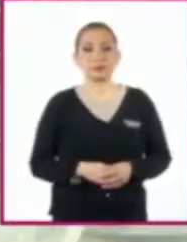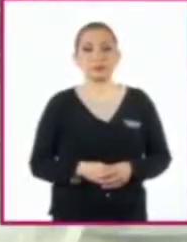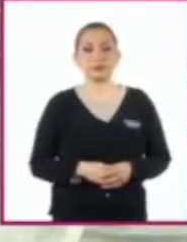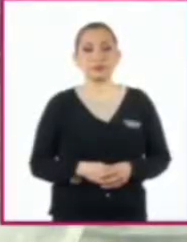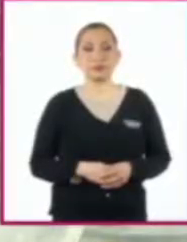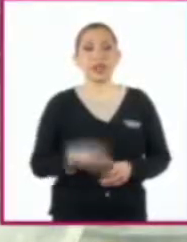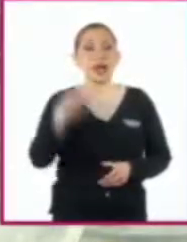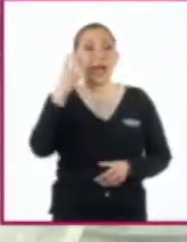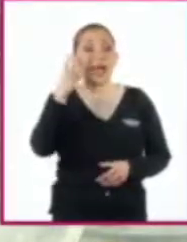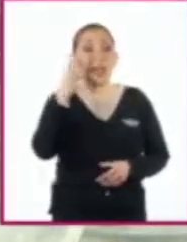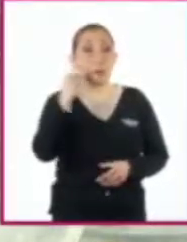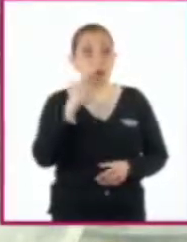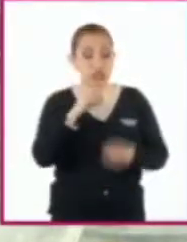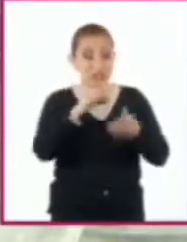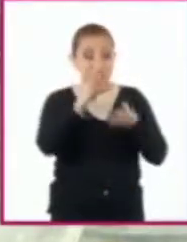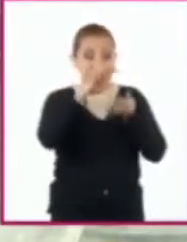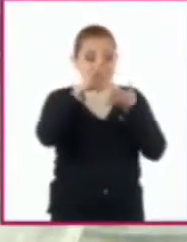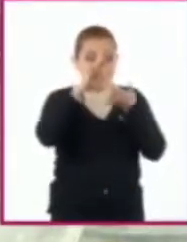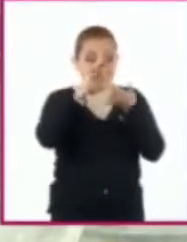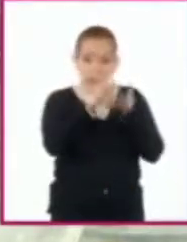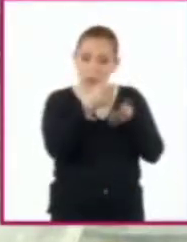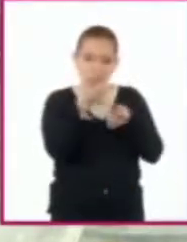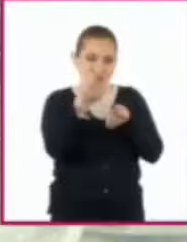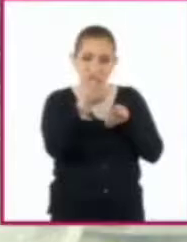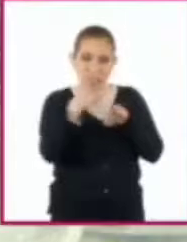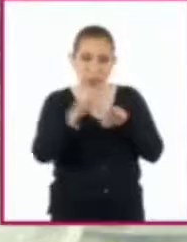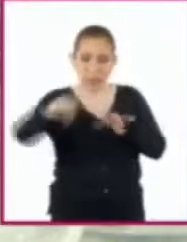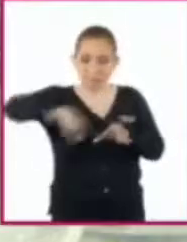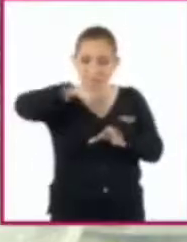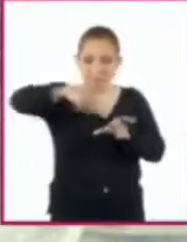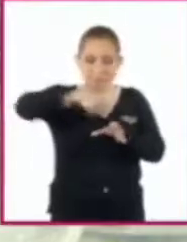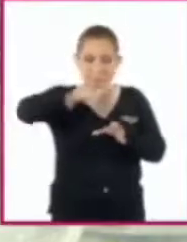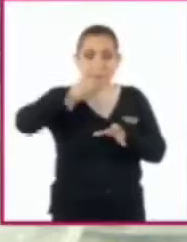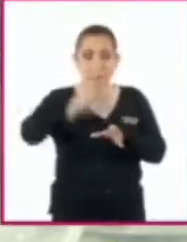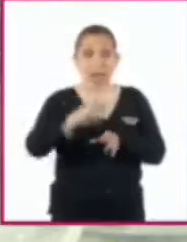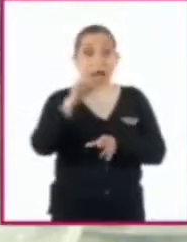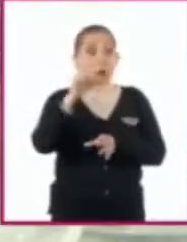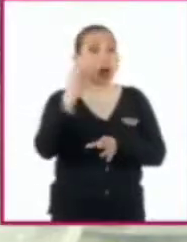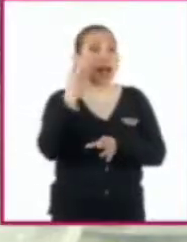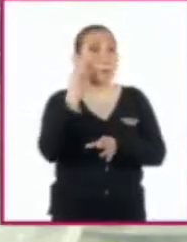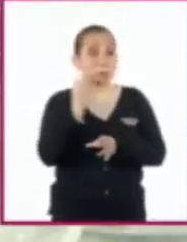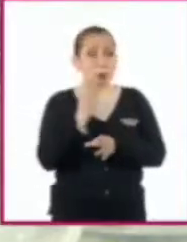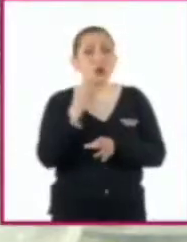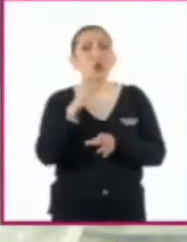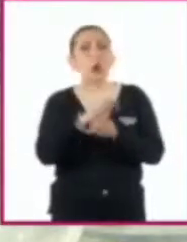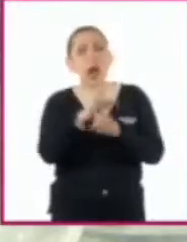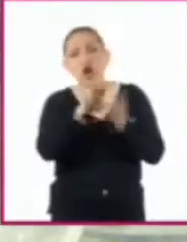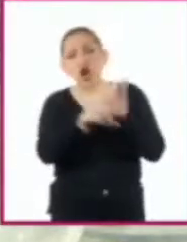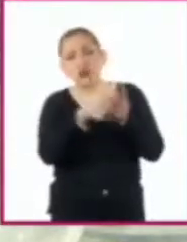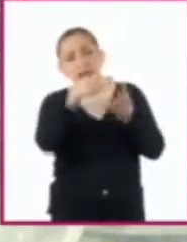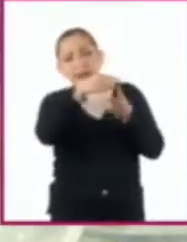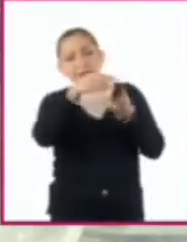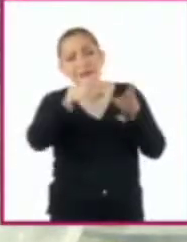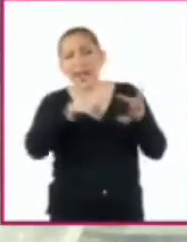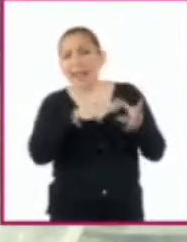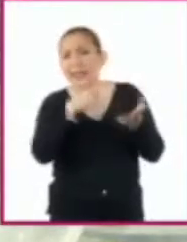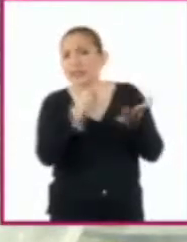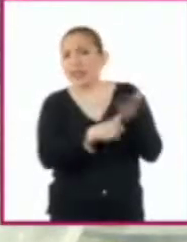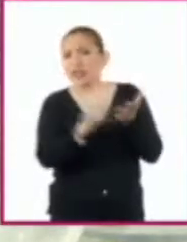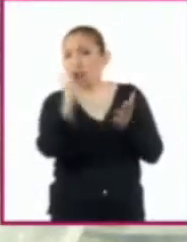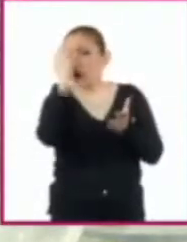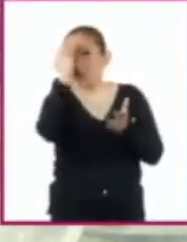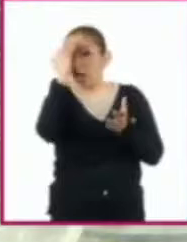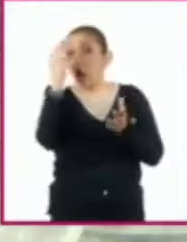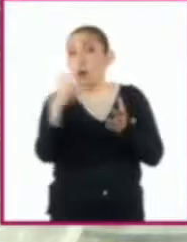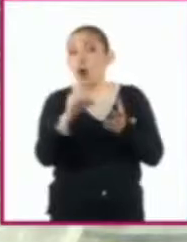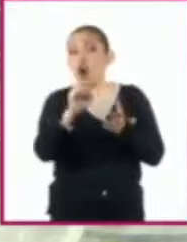Se agrega el limón sin las semillas y se mezcla perfectamente. En el agua de limón, ¿qué ingredientes corresponden a lo que